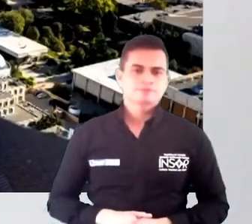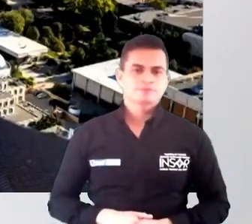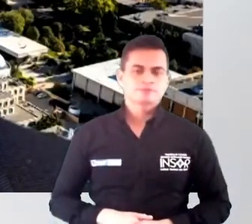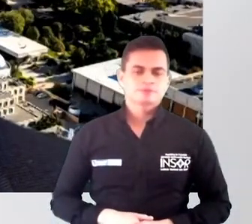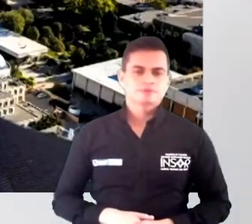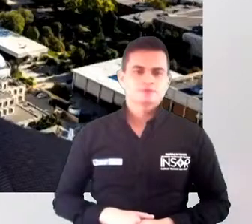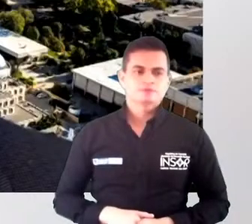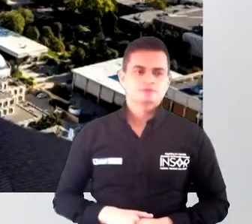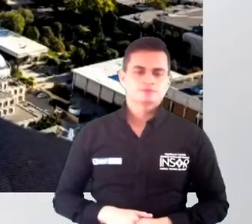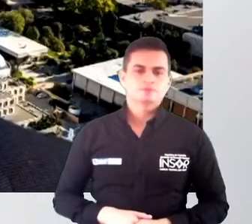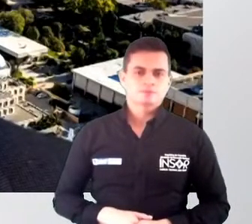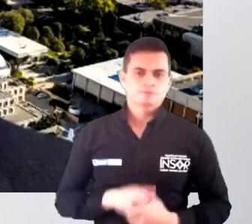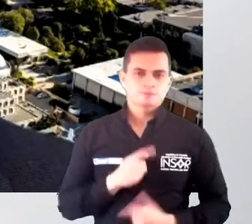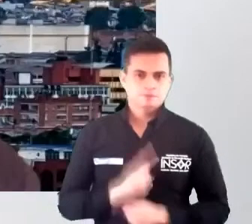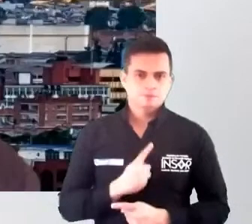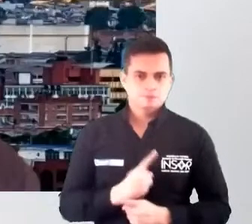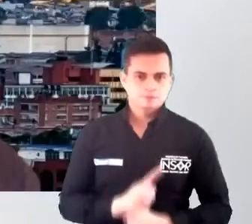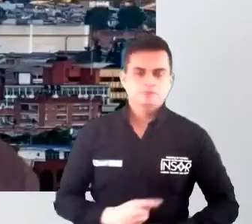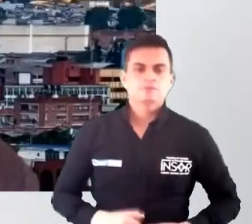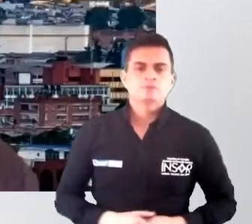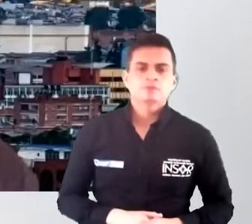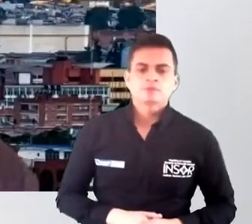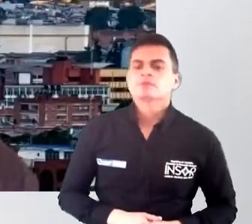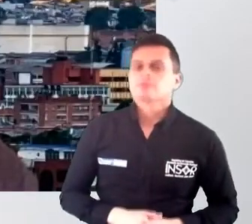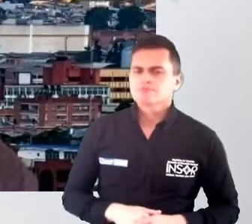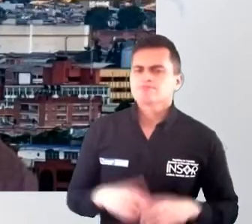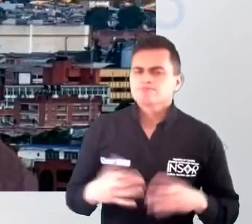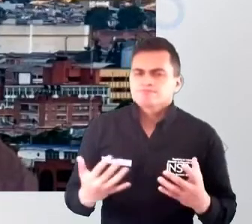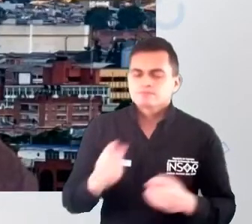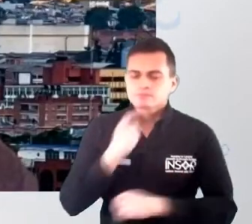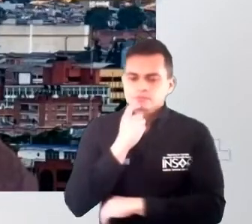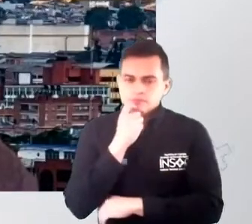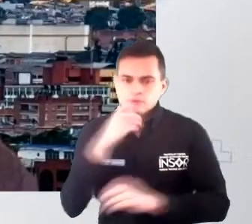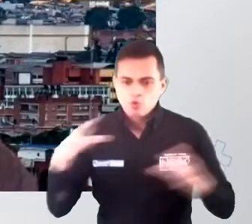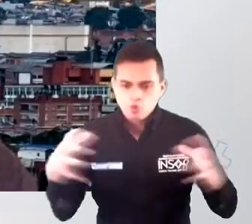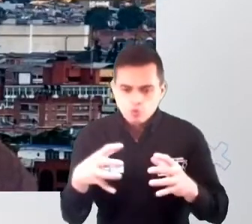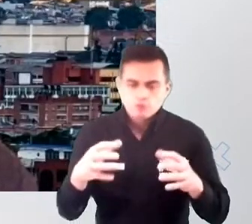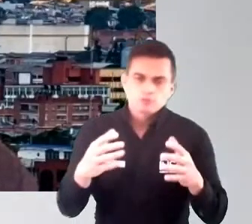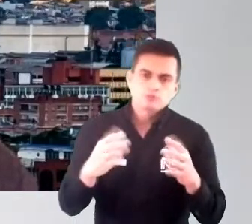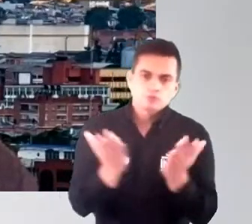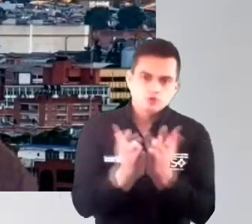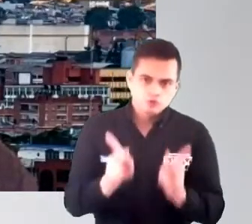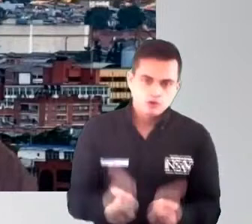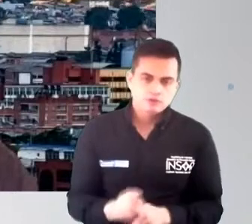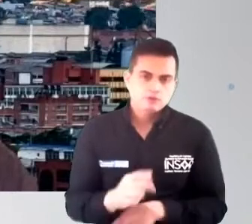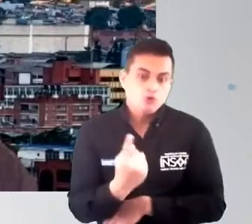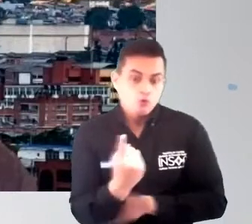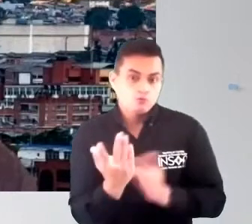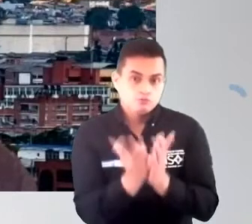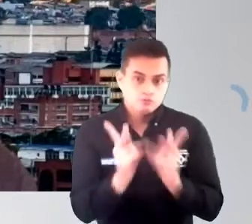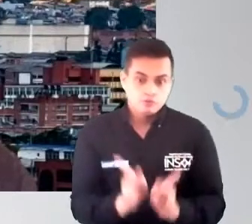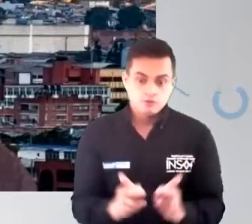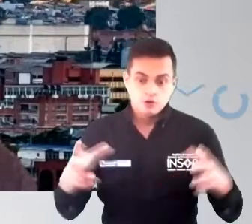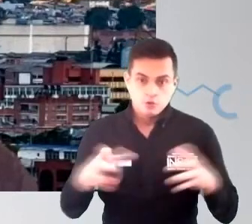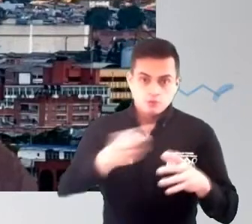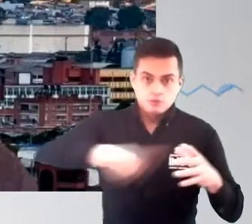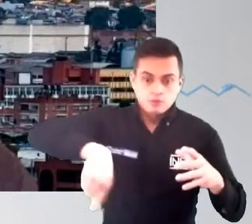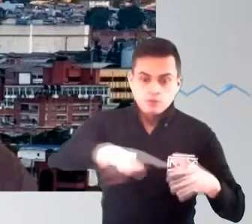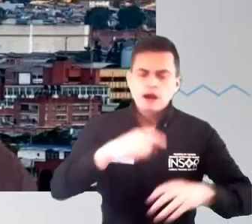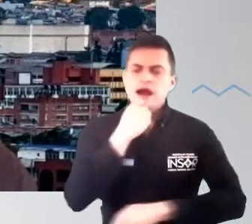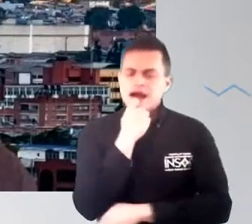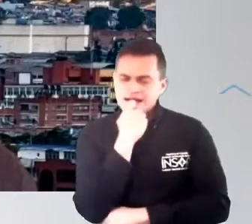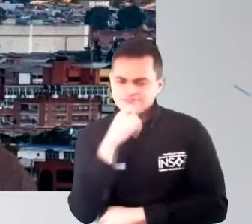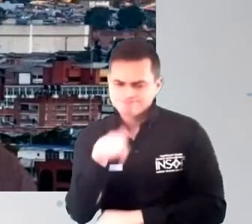¿Cómo identificar cuál es el apalancamiento que requiere un estudiante o un grupo de estudiantes